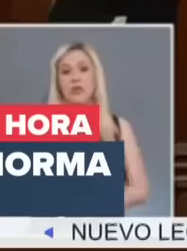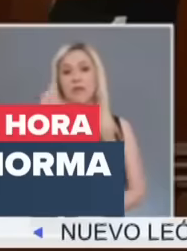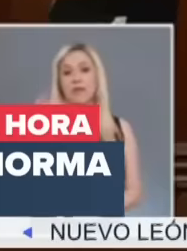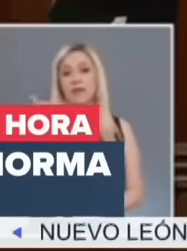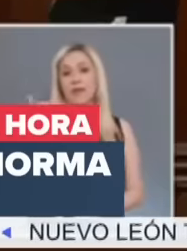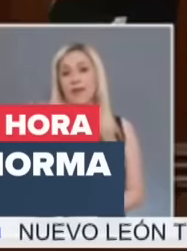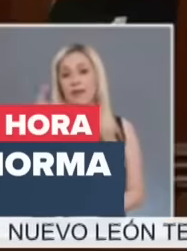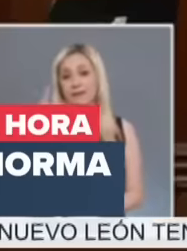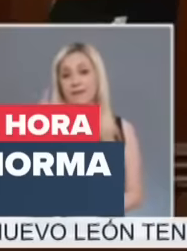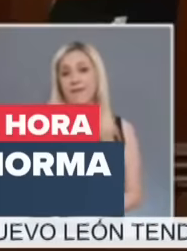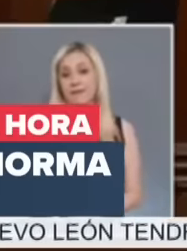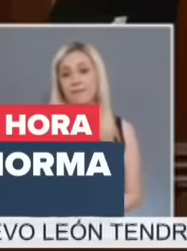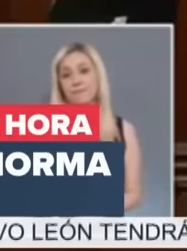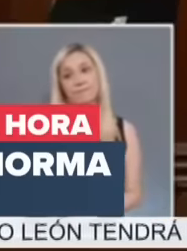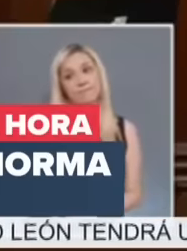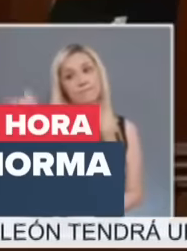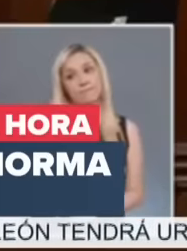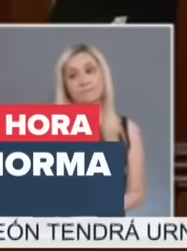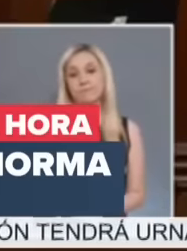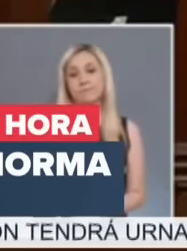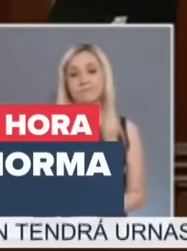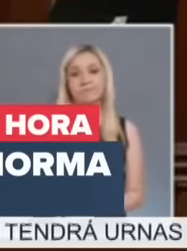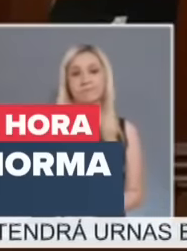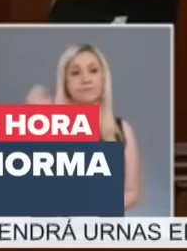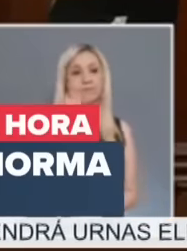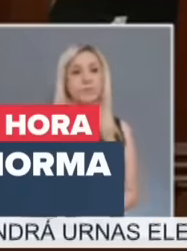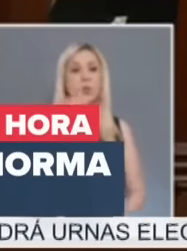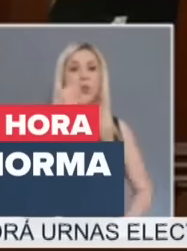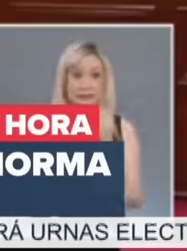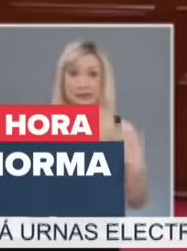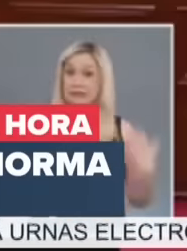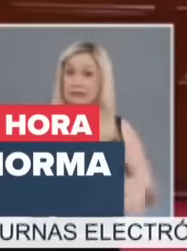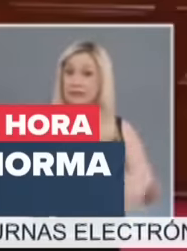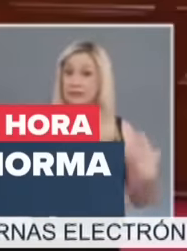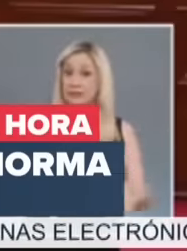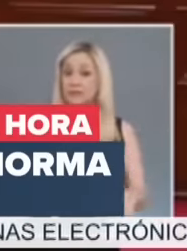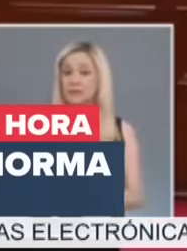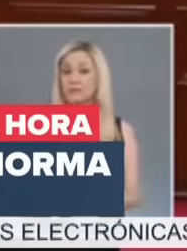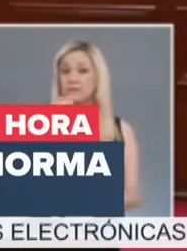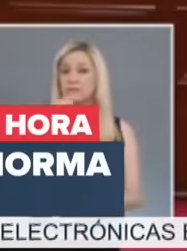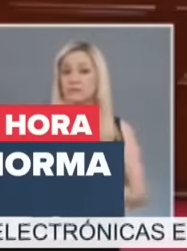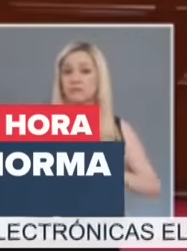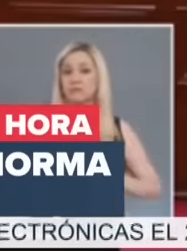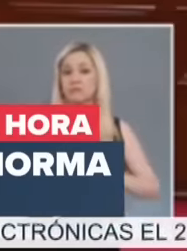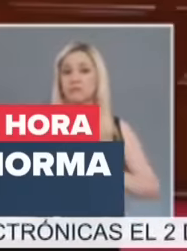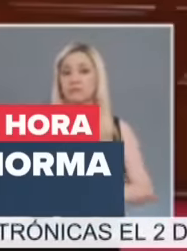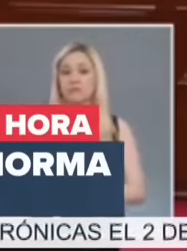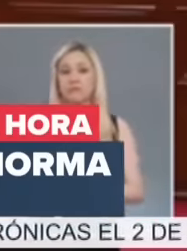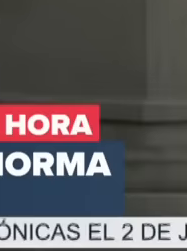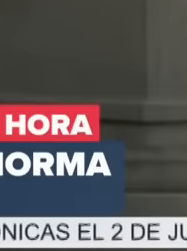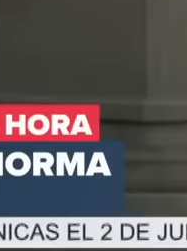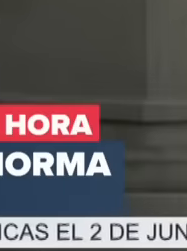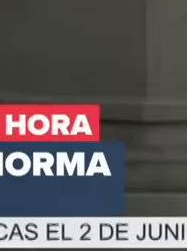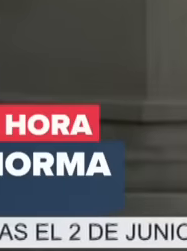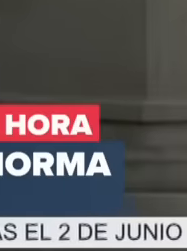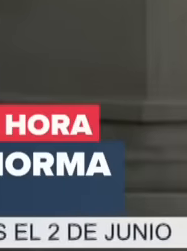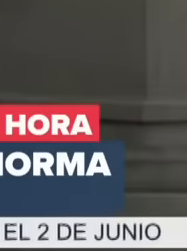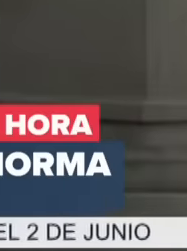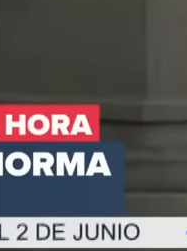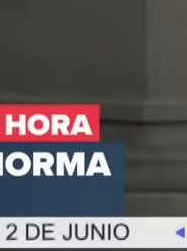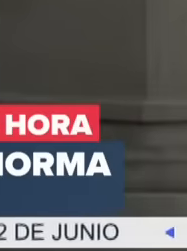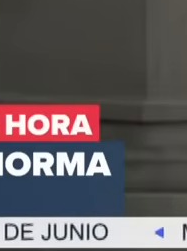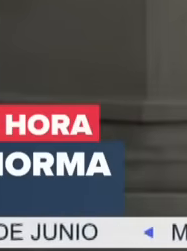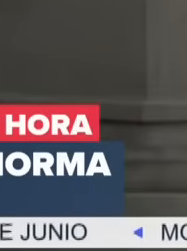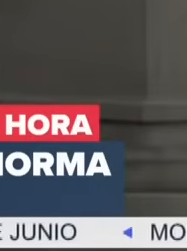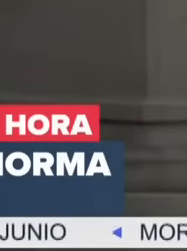Judicial de la Federación. El uso faccioso, no de él, sino de Piña, ¿no? Lo hace por su uso faccioso, no de él, sino de la presidenta.